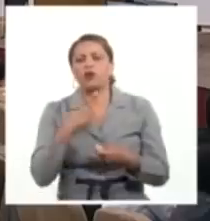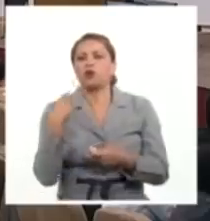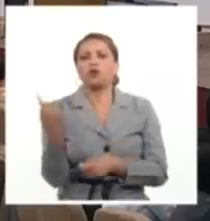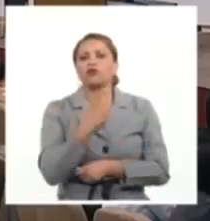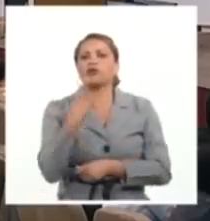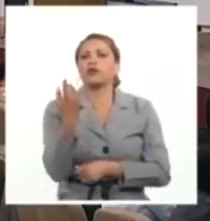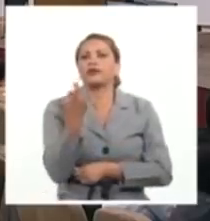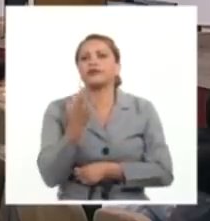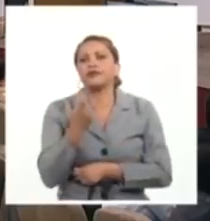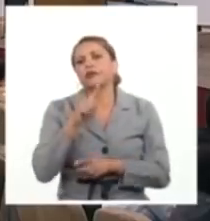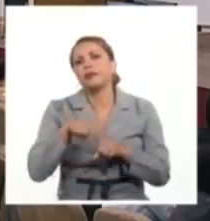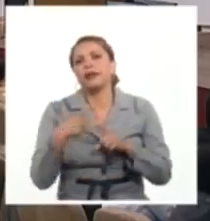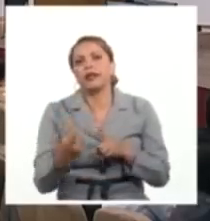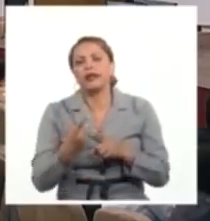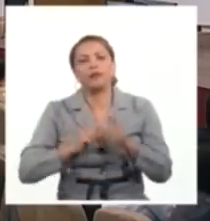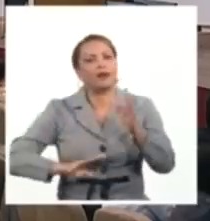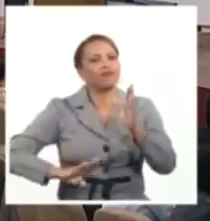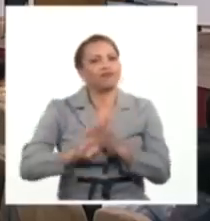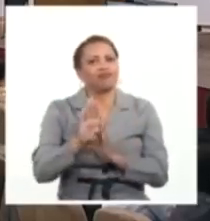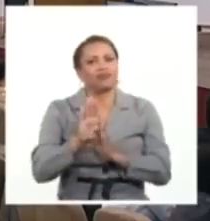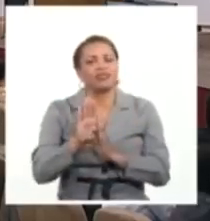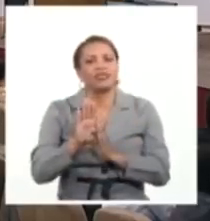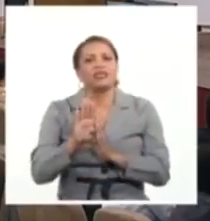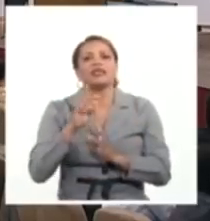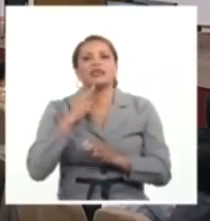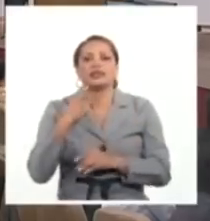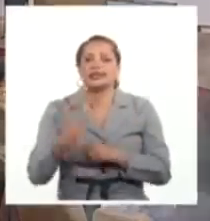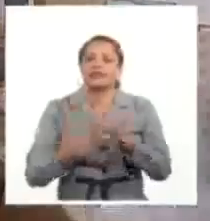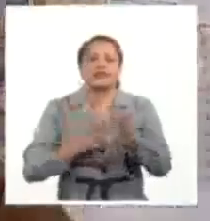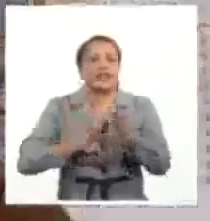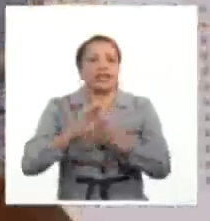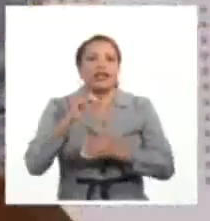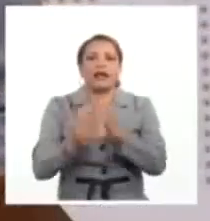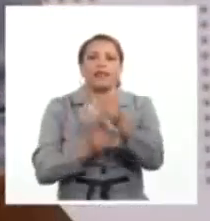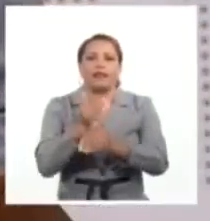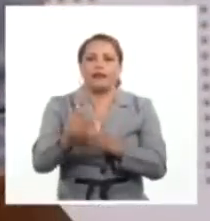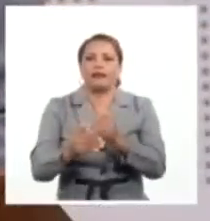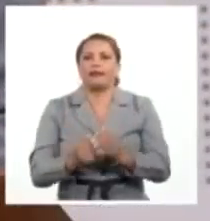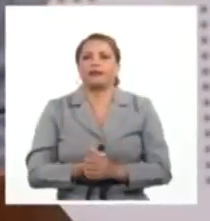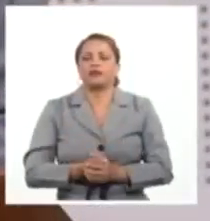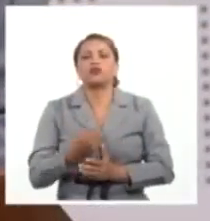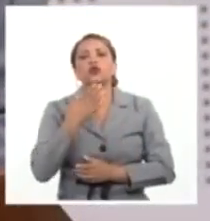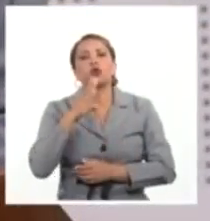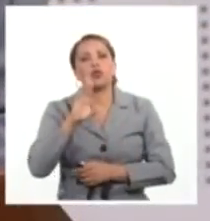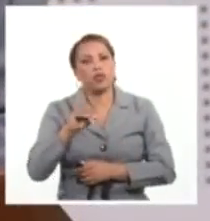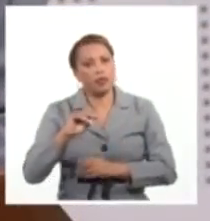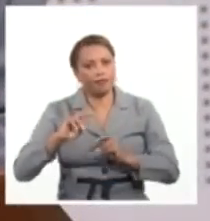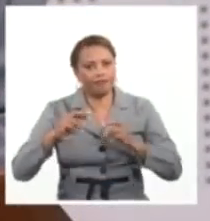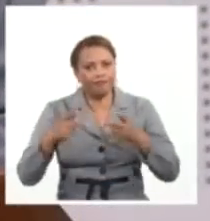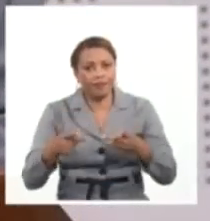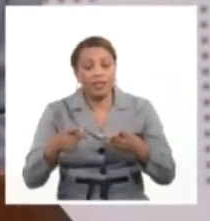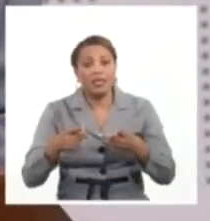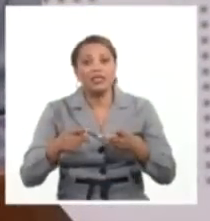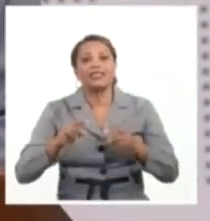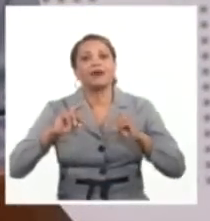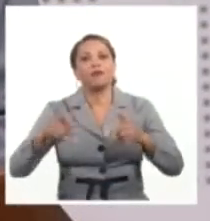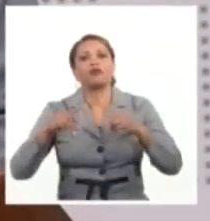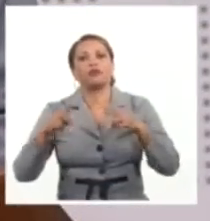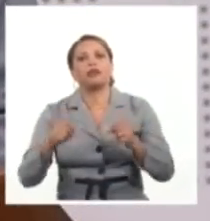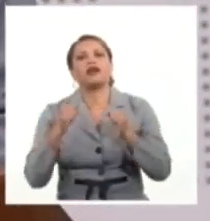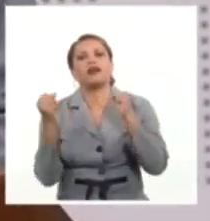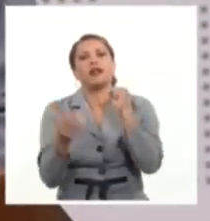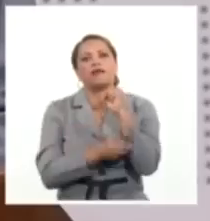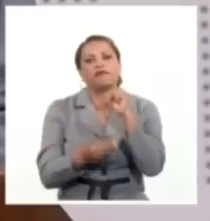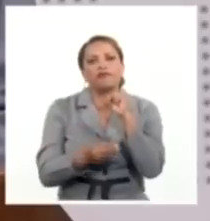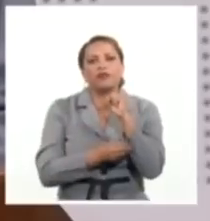necesaria para sopesar cada paso y cada acción. Ya lo dije una vez, se multiplican la fuerza y la confianza